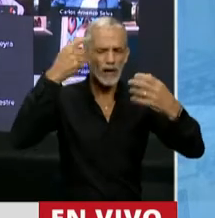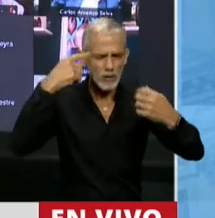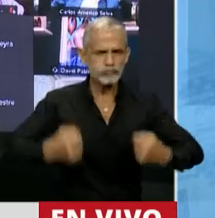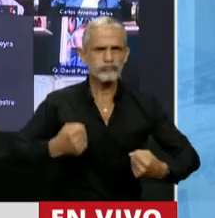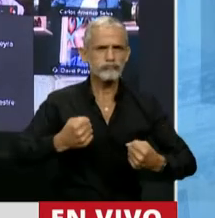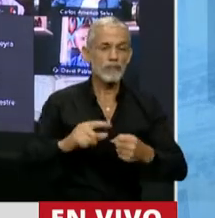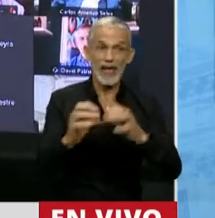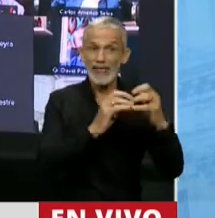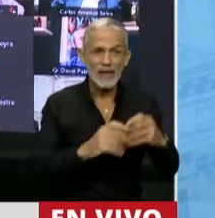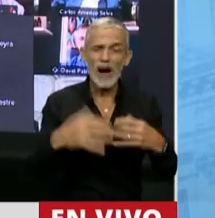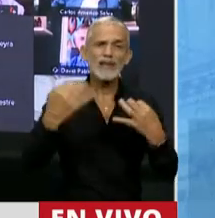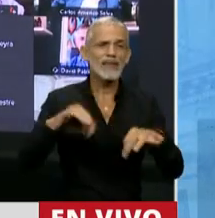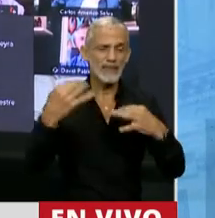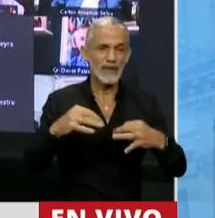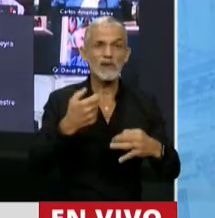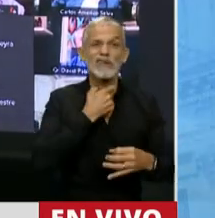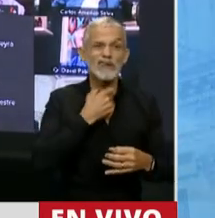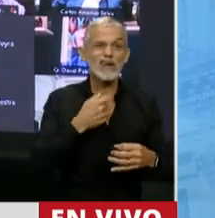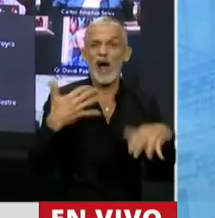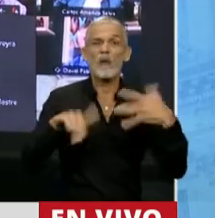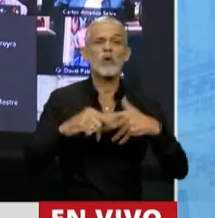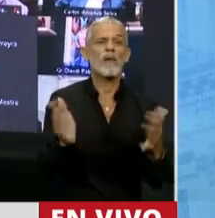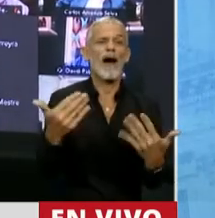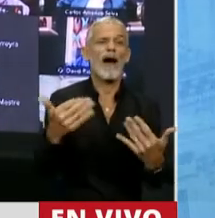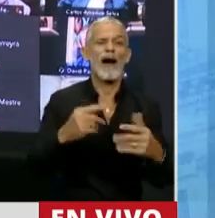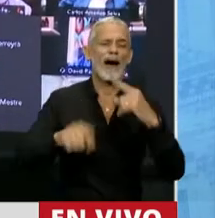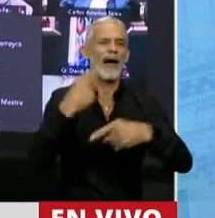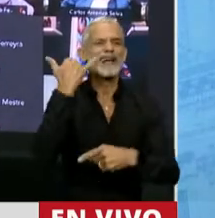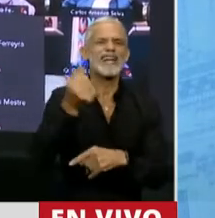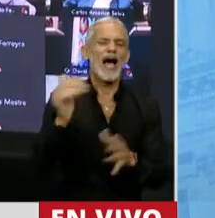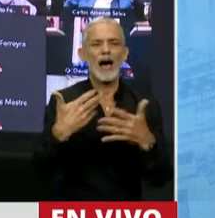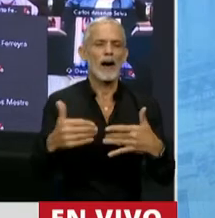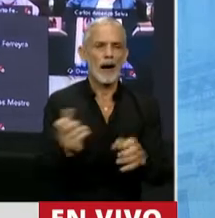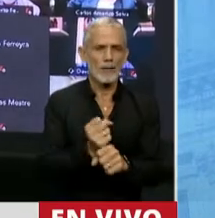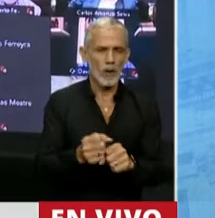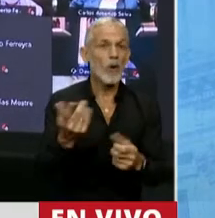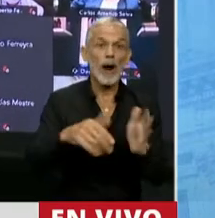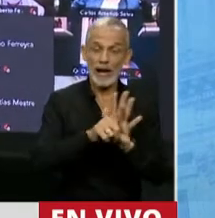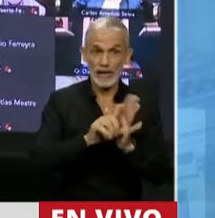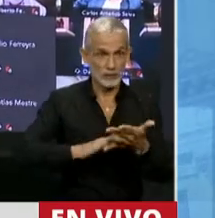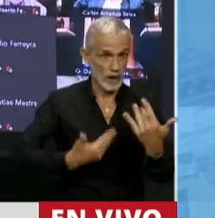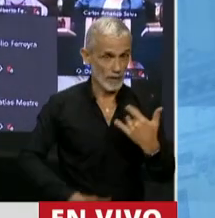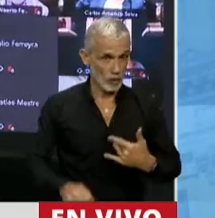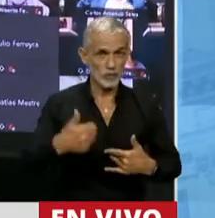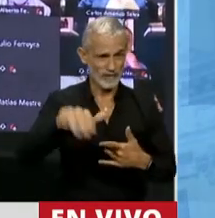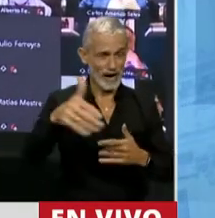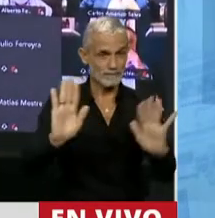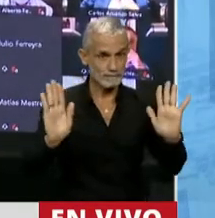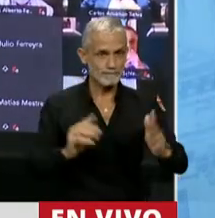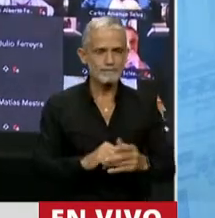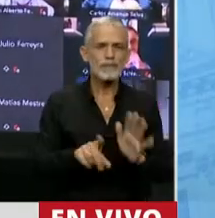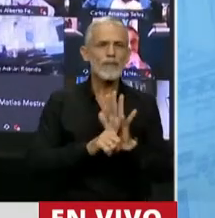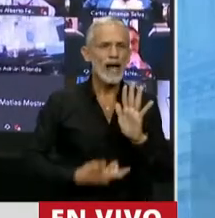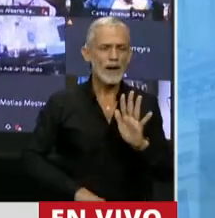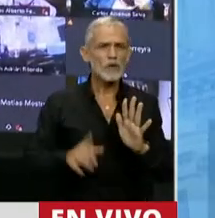de debate, que se lo quiere hacer de una forma apresurada de un día para el otro. Estoy hablando de la ley del aborto, presidente. Y no